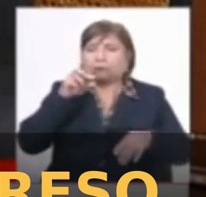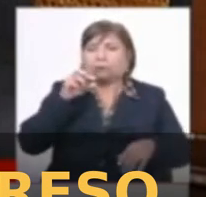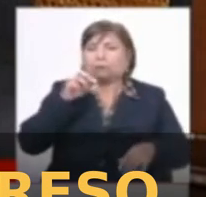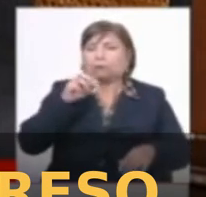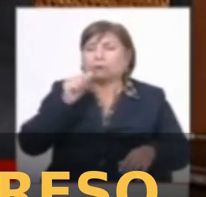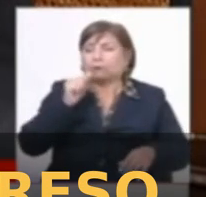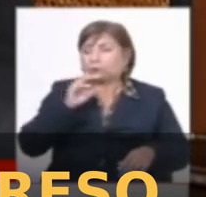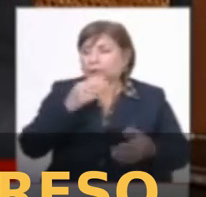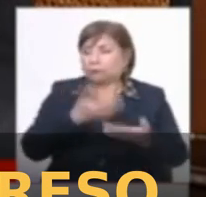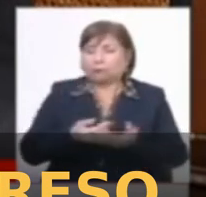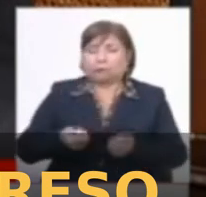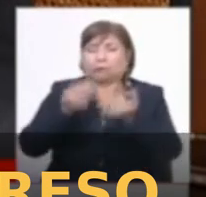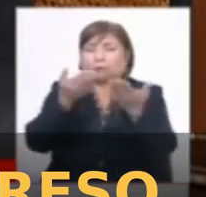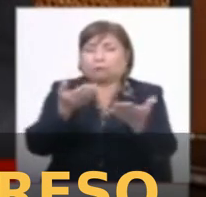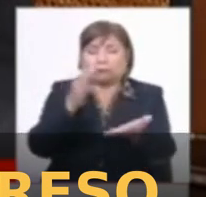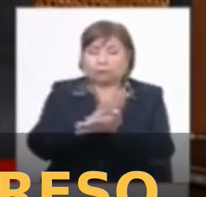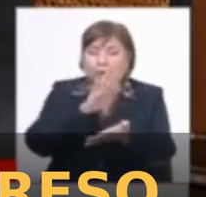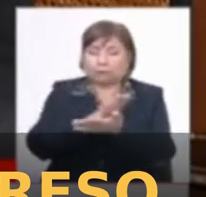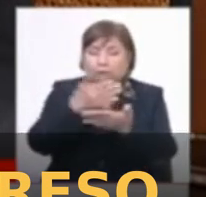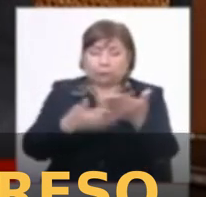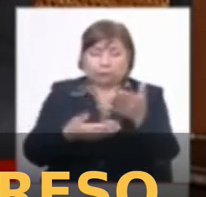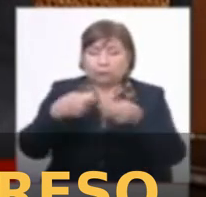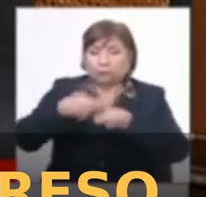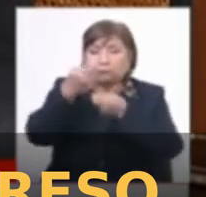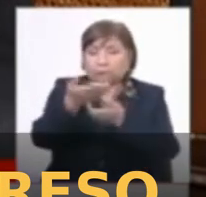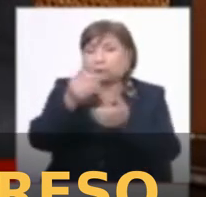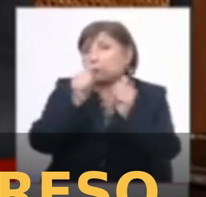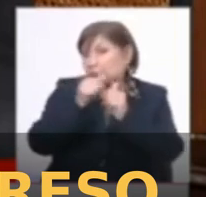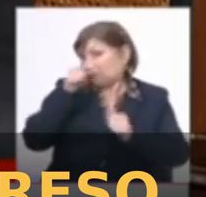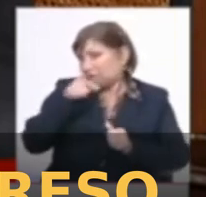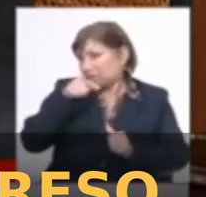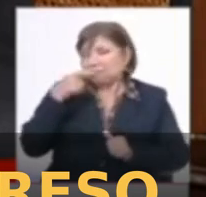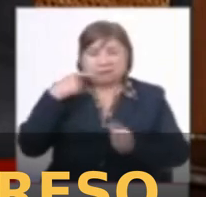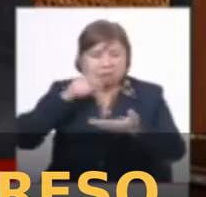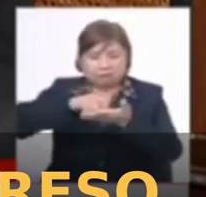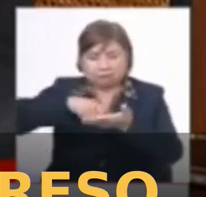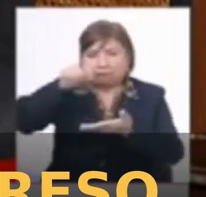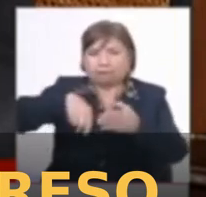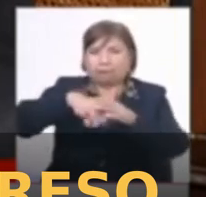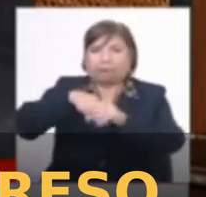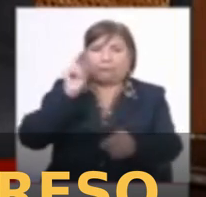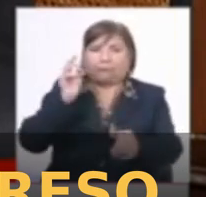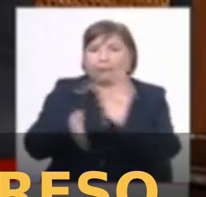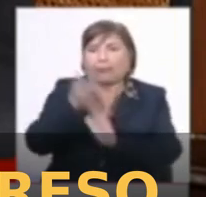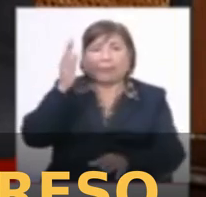un PAC. Ya. Tenía que entregarle unos documentos donde él con ese documento firmaba la renuncia de irse,